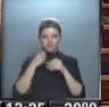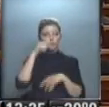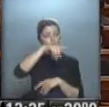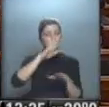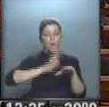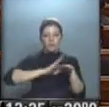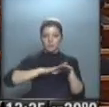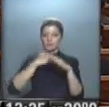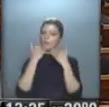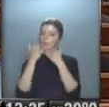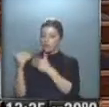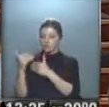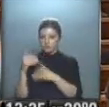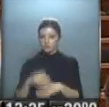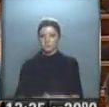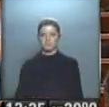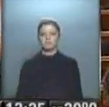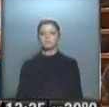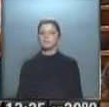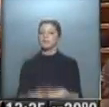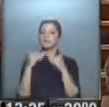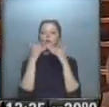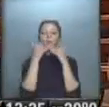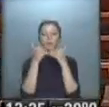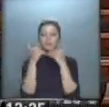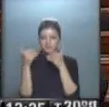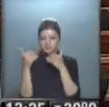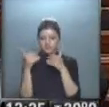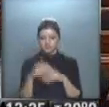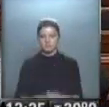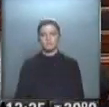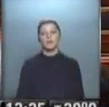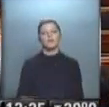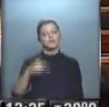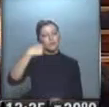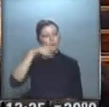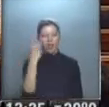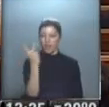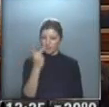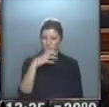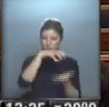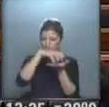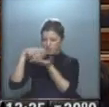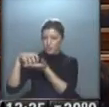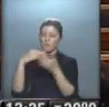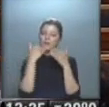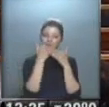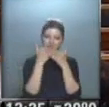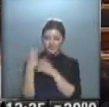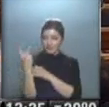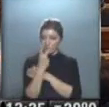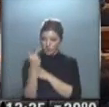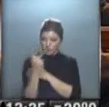gracias. Muchas gracias. Queremos agradecerle a las dos partes el esfuerzo que